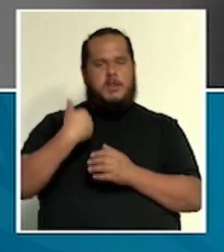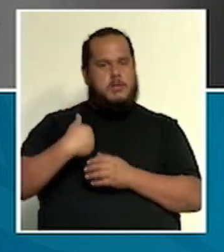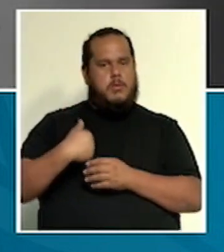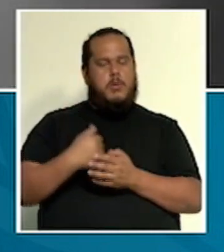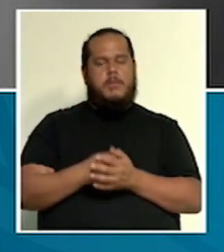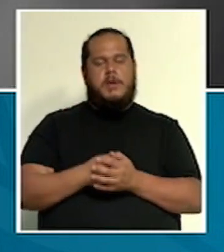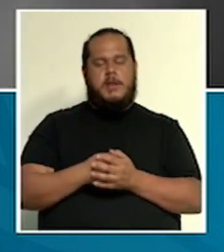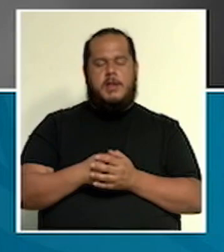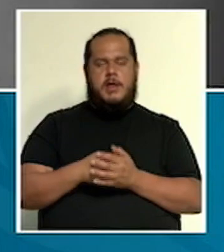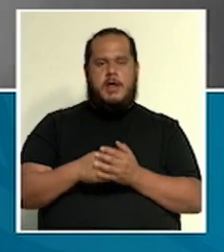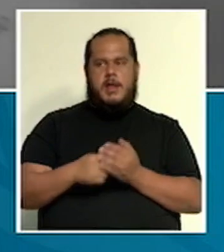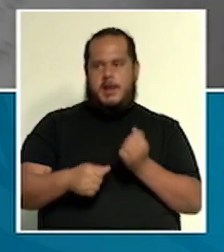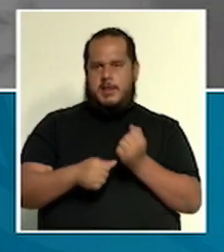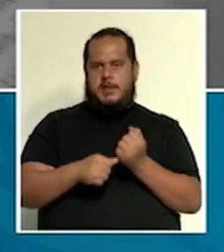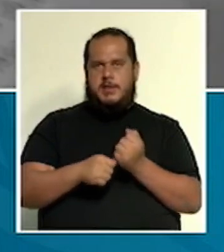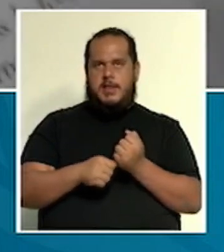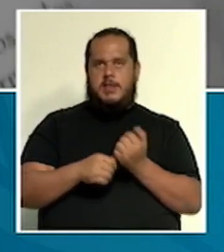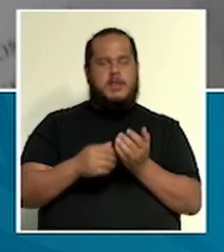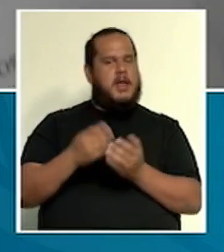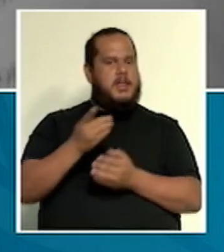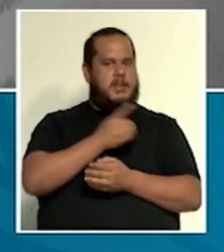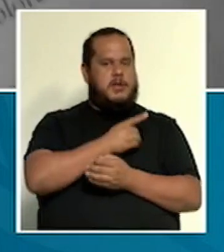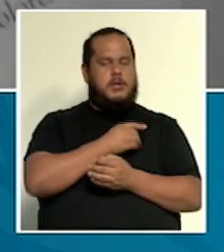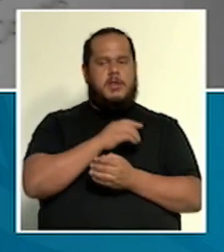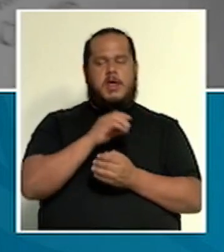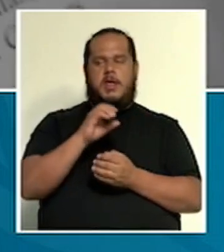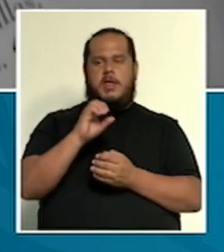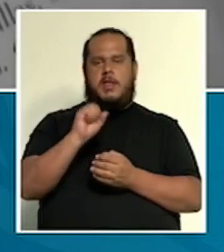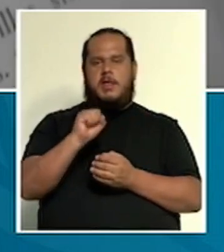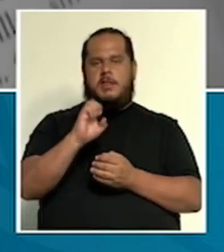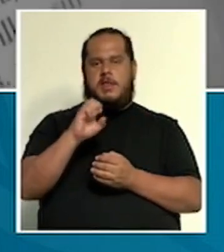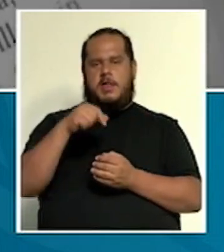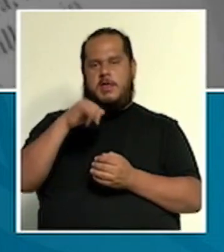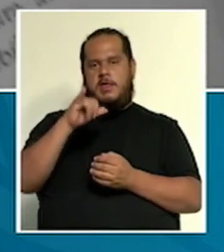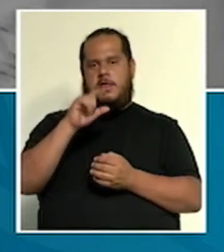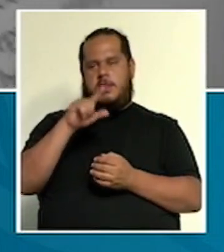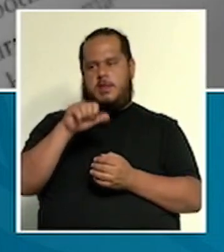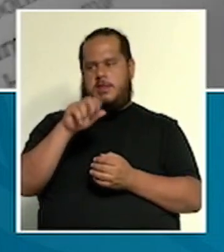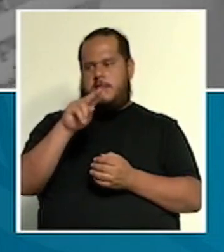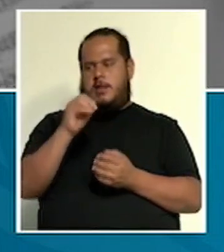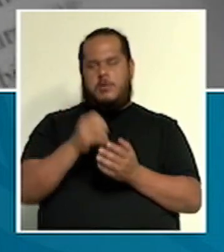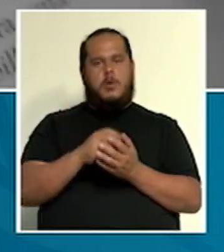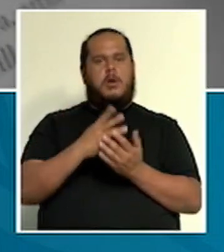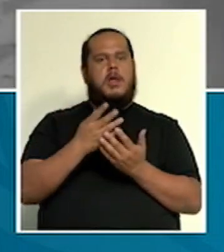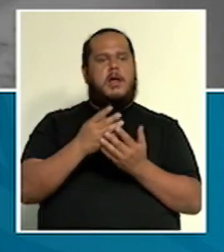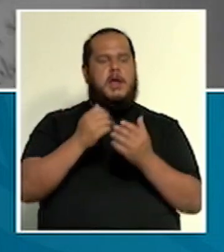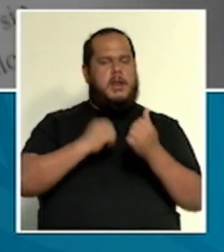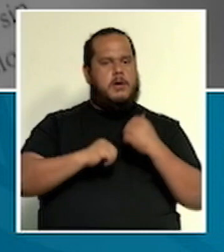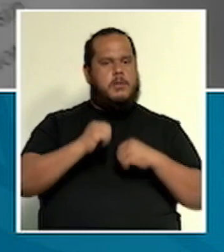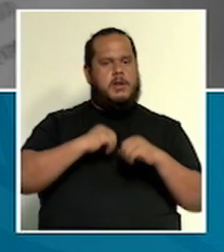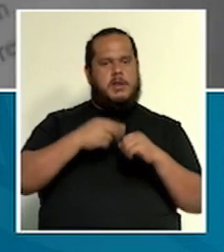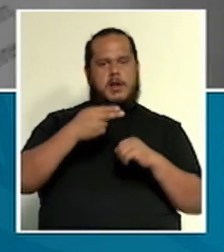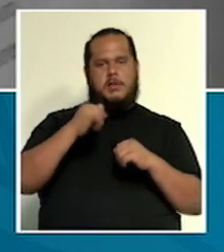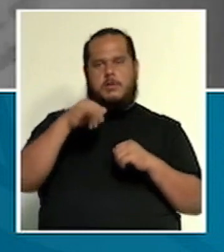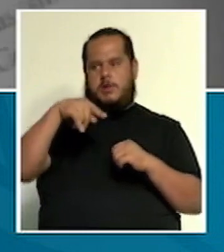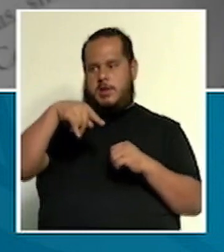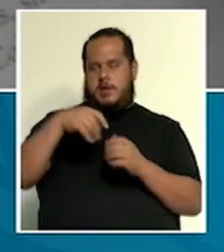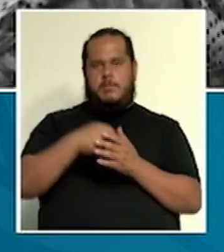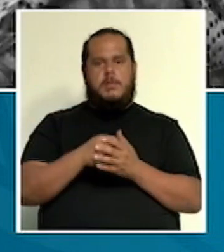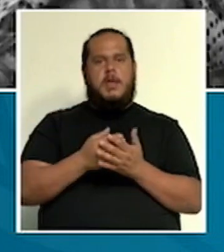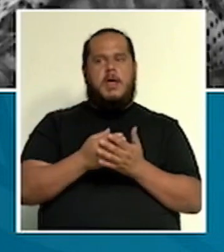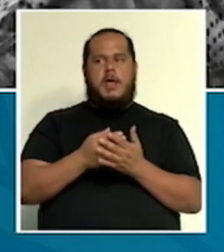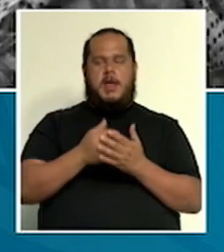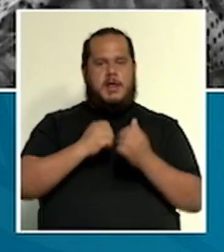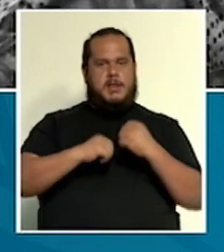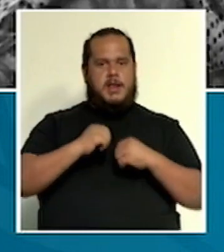la asistencia de dirección de Sequizano, y era con el Teatro HIT, el Teatro de la Comunidad Judía,